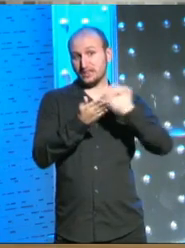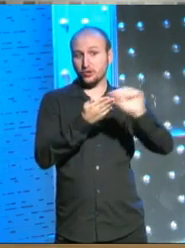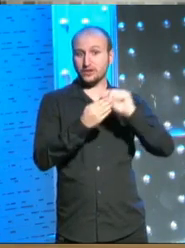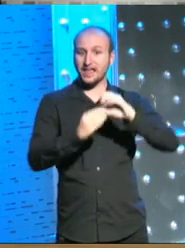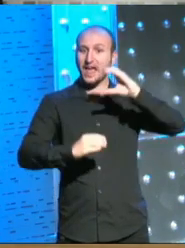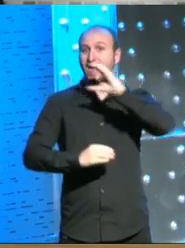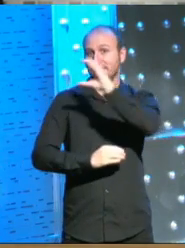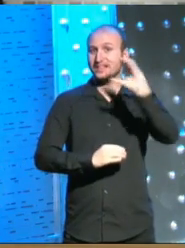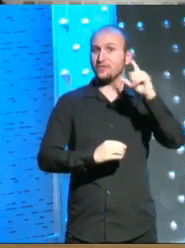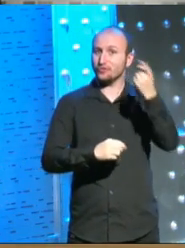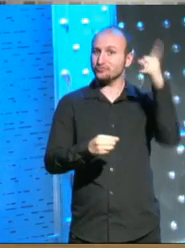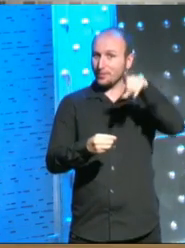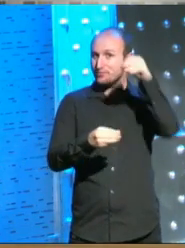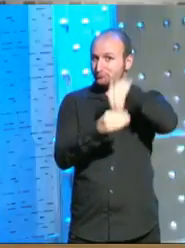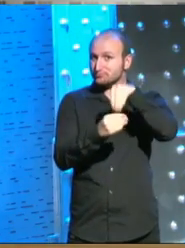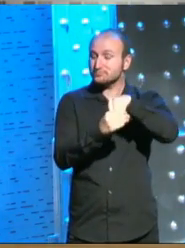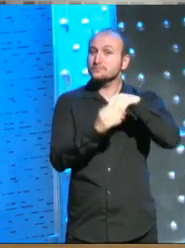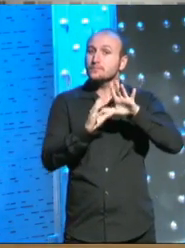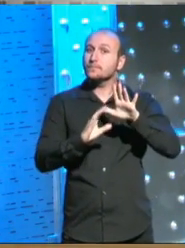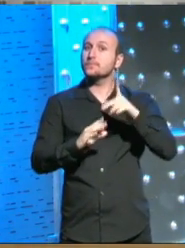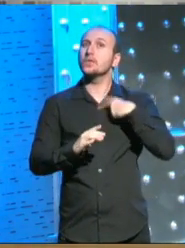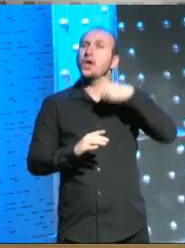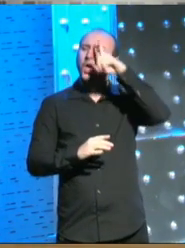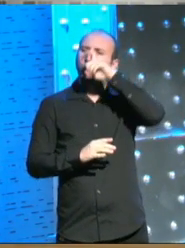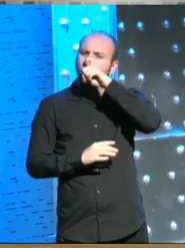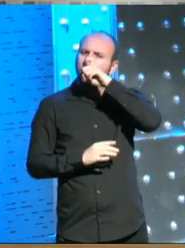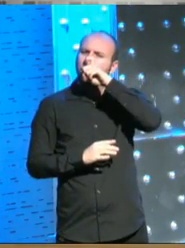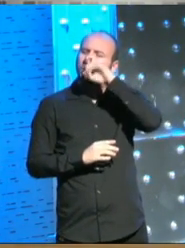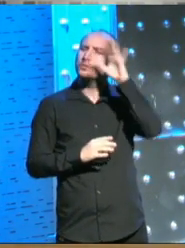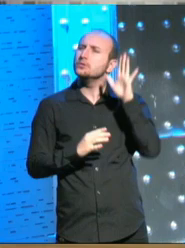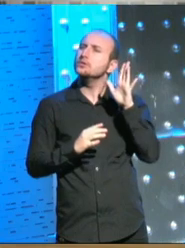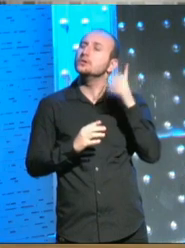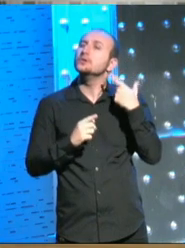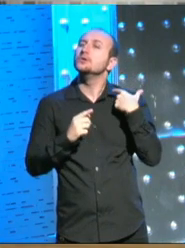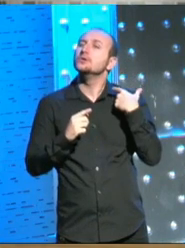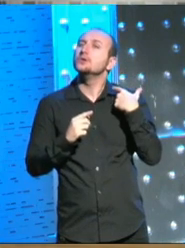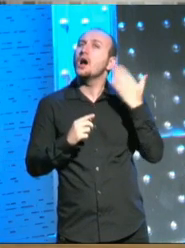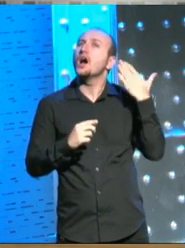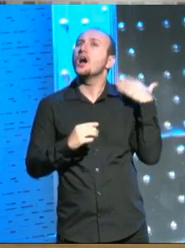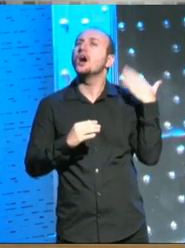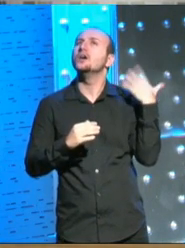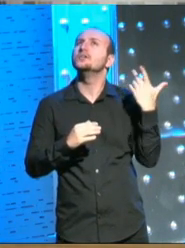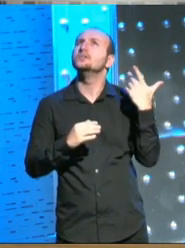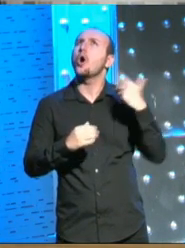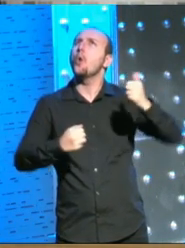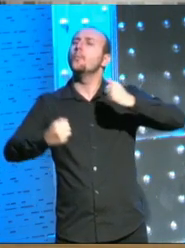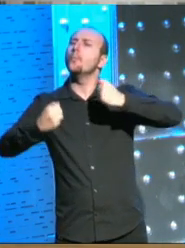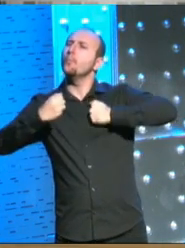científicos, ¿no? Y recuerdo que había un